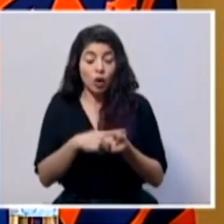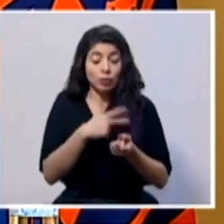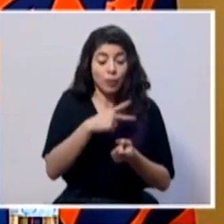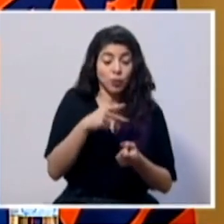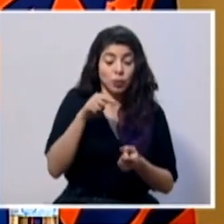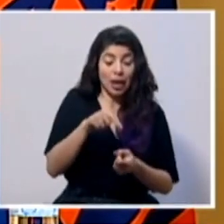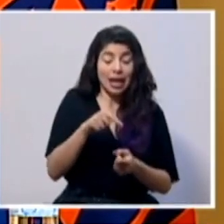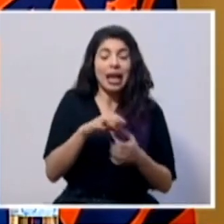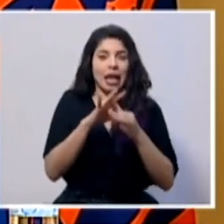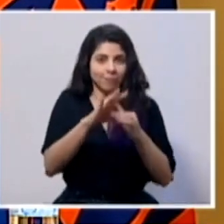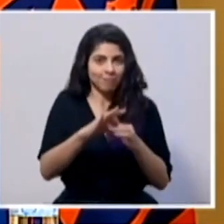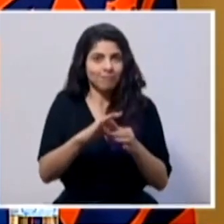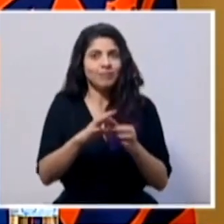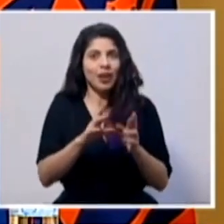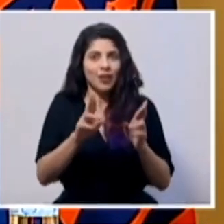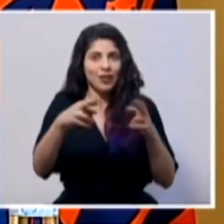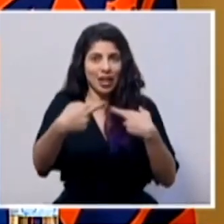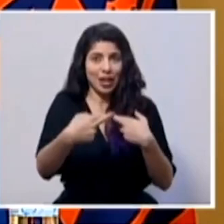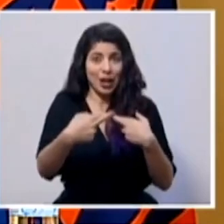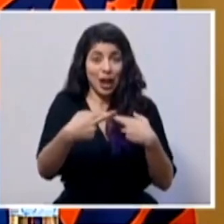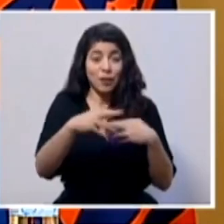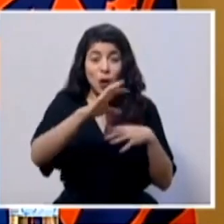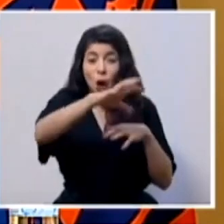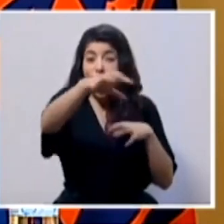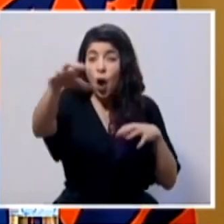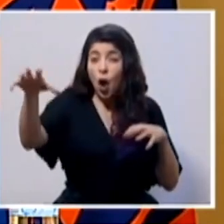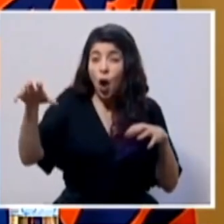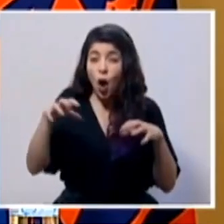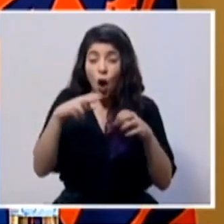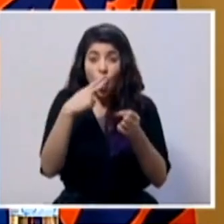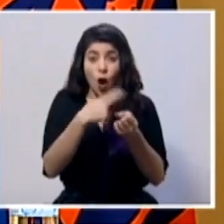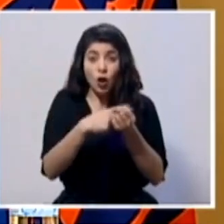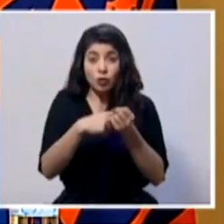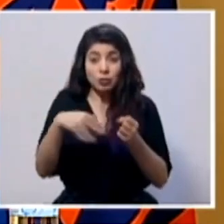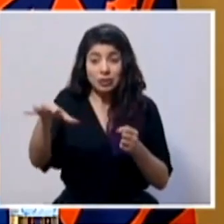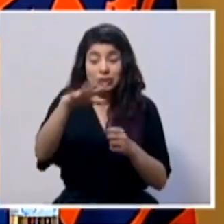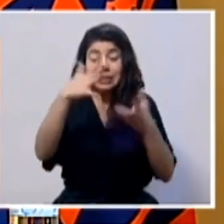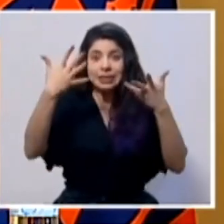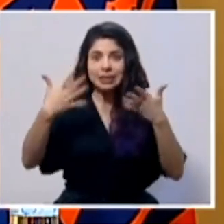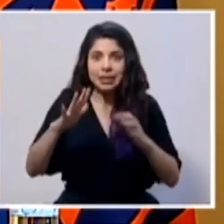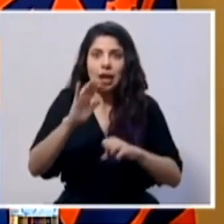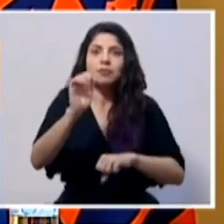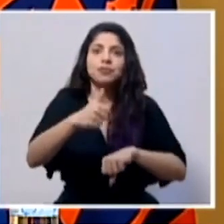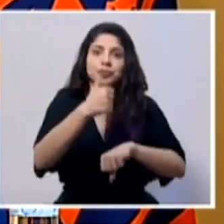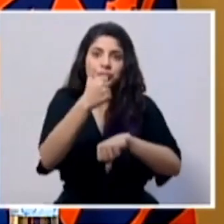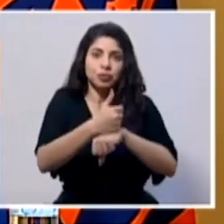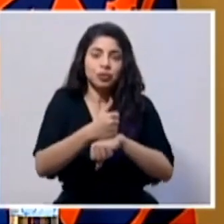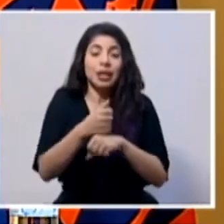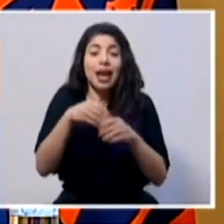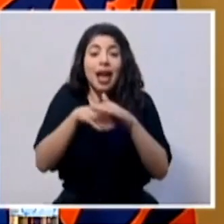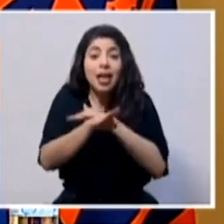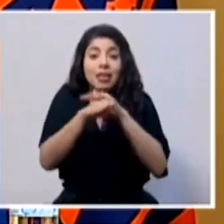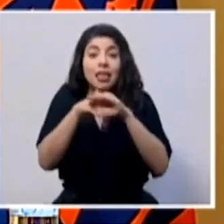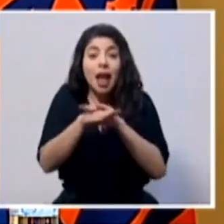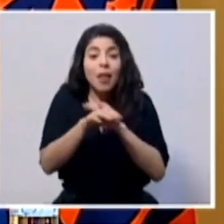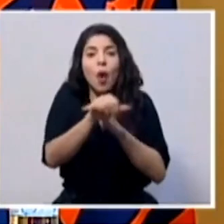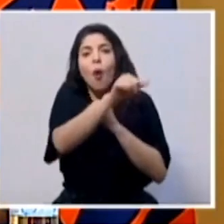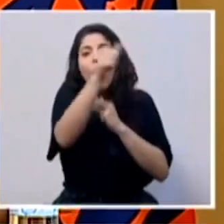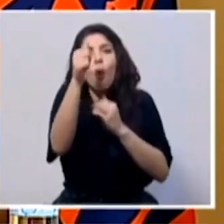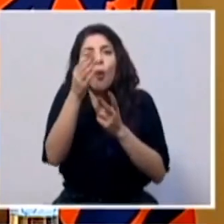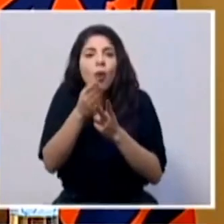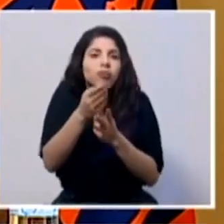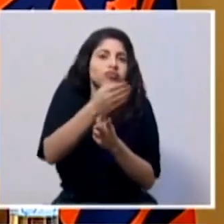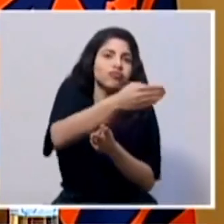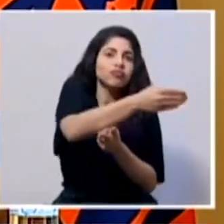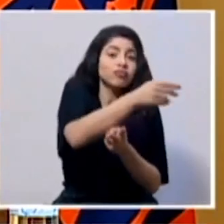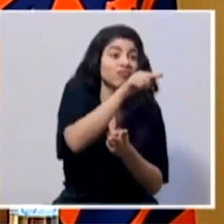hospital regional. En todos los hospitales del país se han establecido vías alternas para el ingreso de pacientes, pacientes